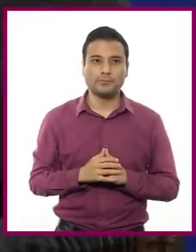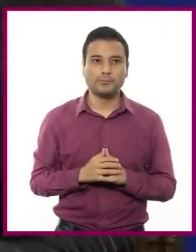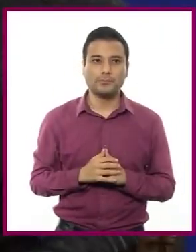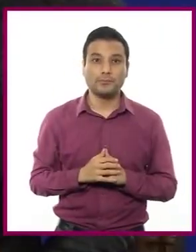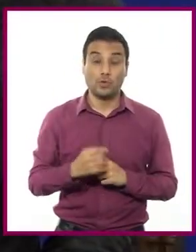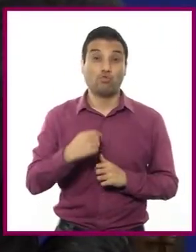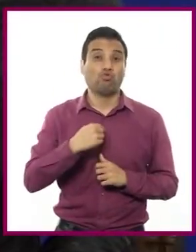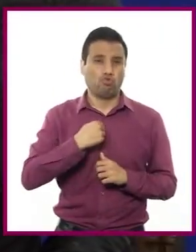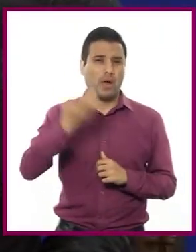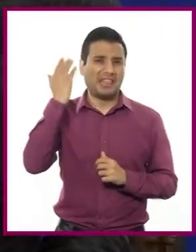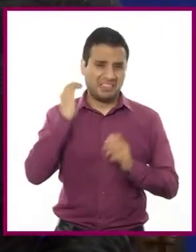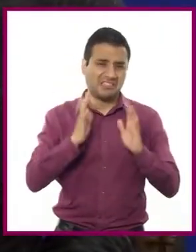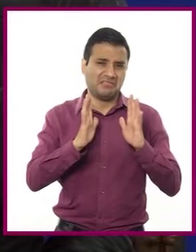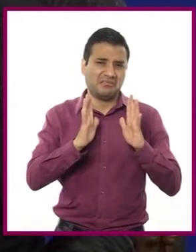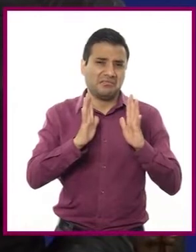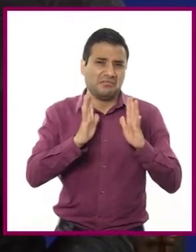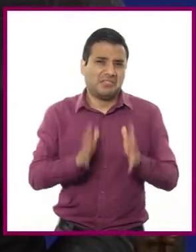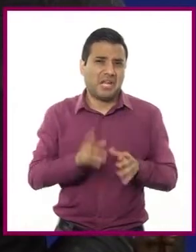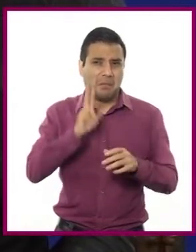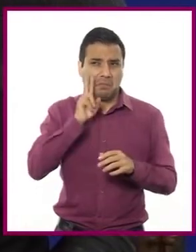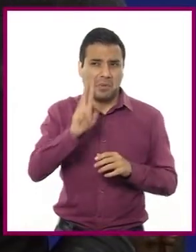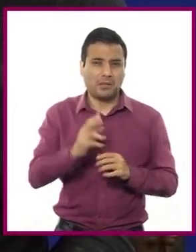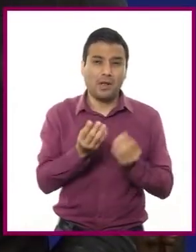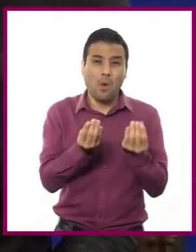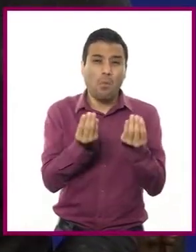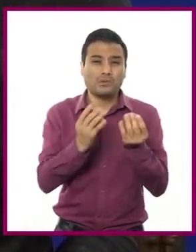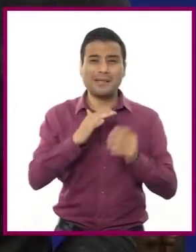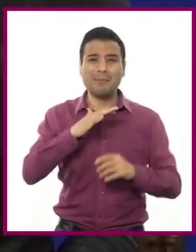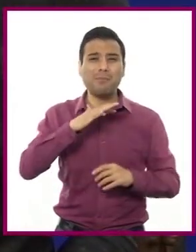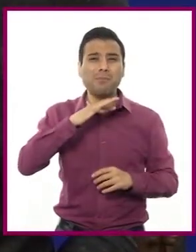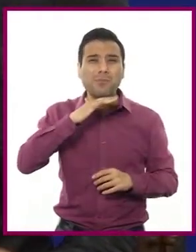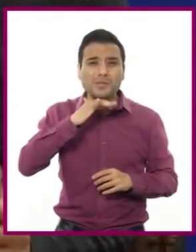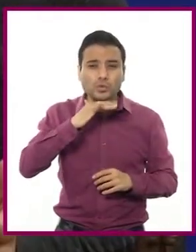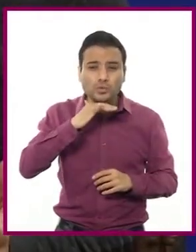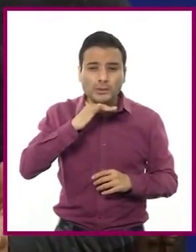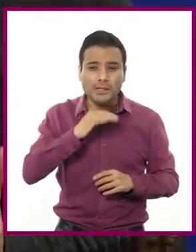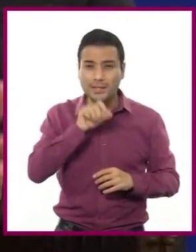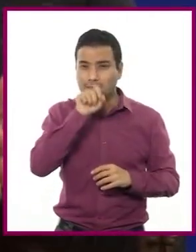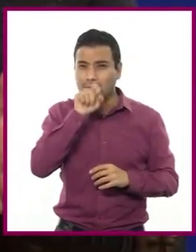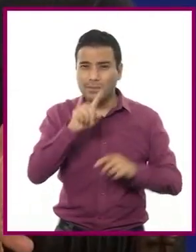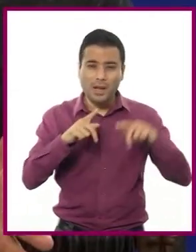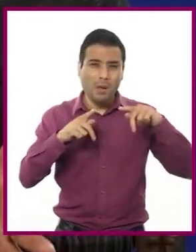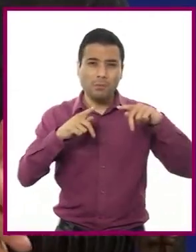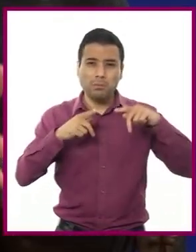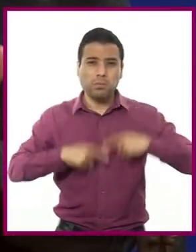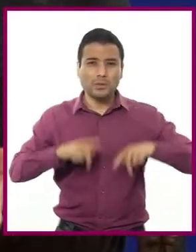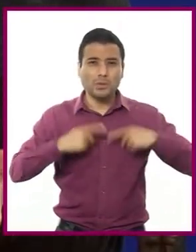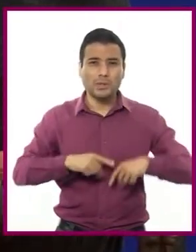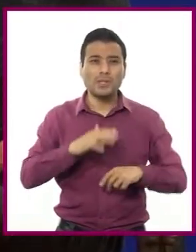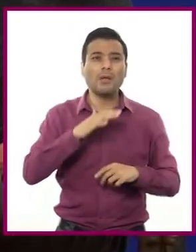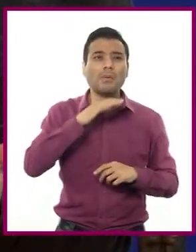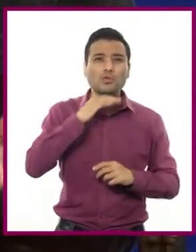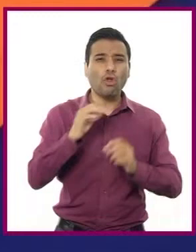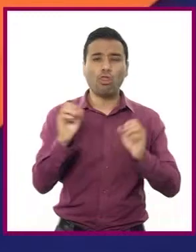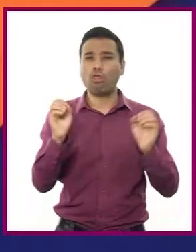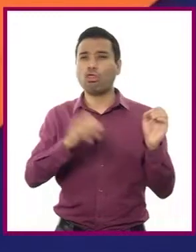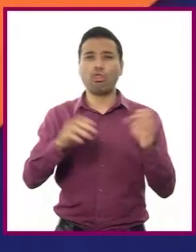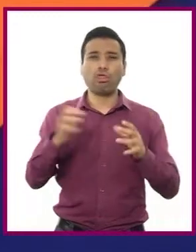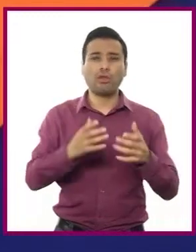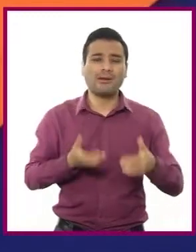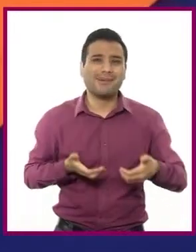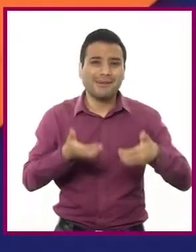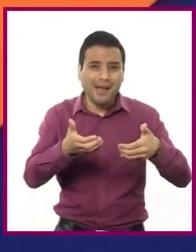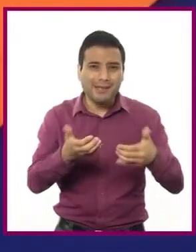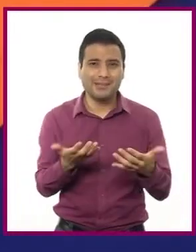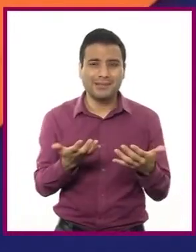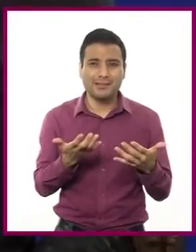he salido he podido observar montones de basura e incluso cómo la gente deja la basura en la vía pública. Y como